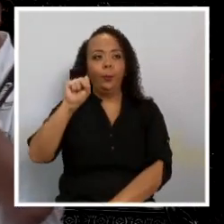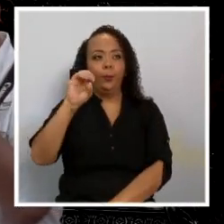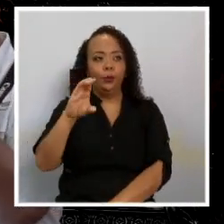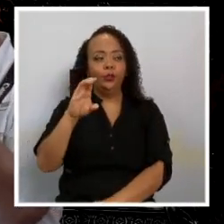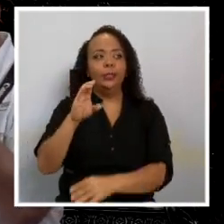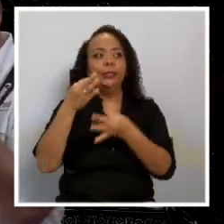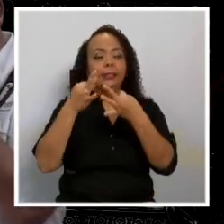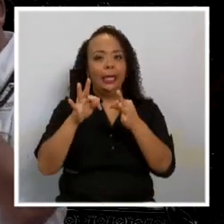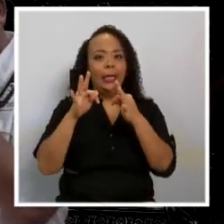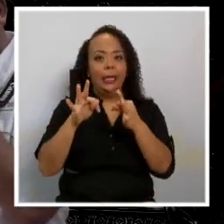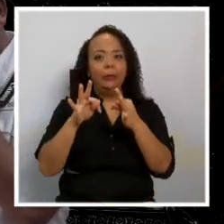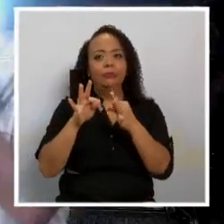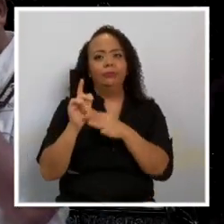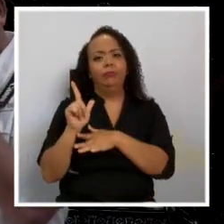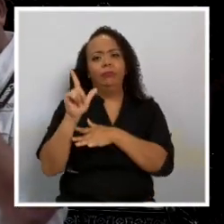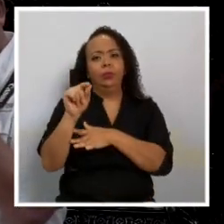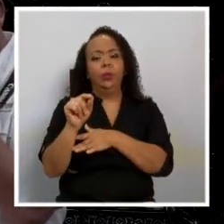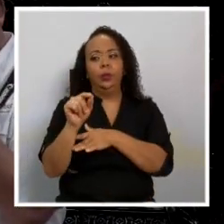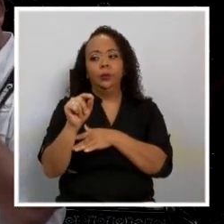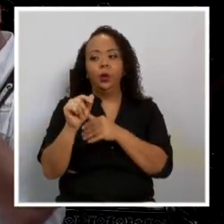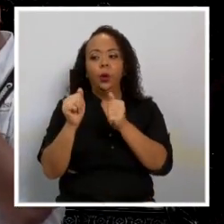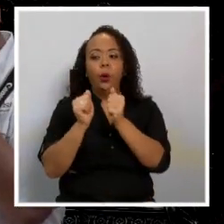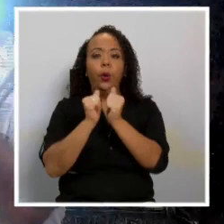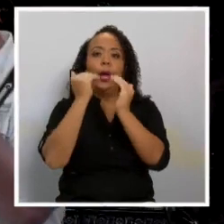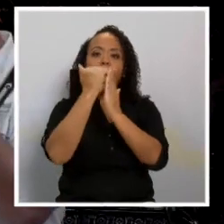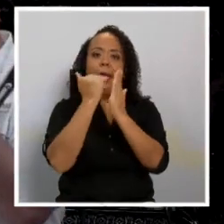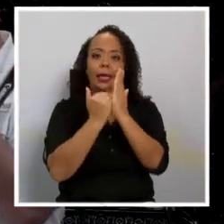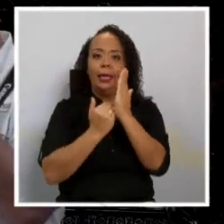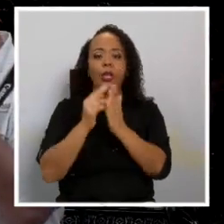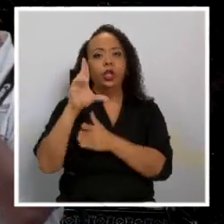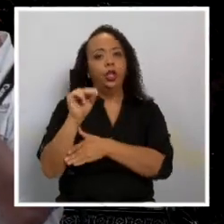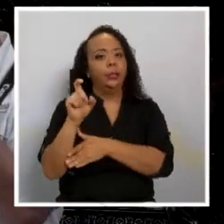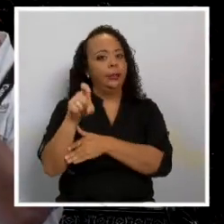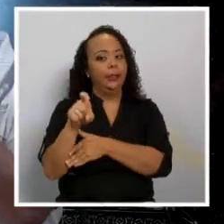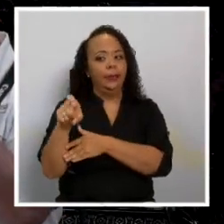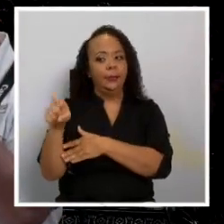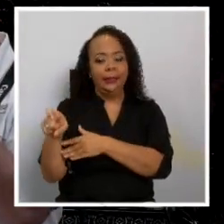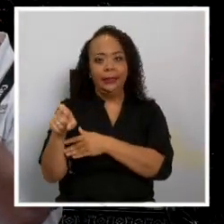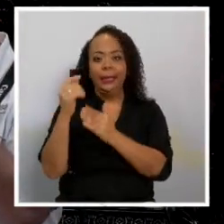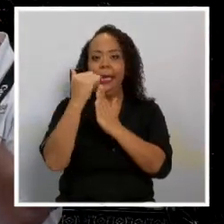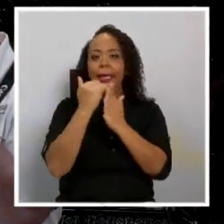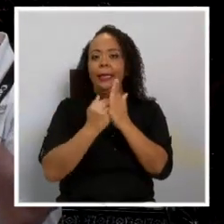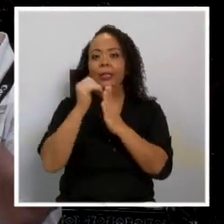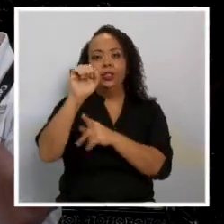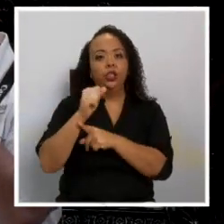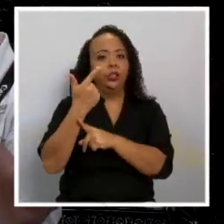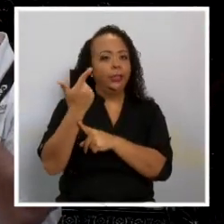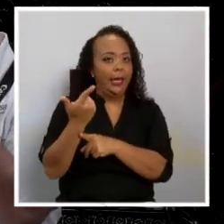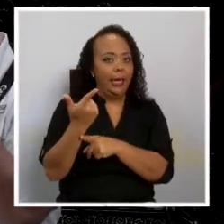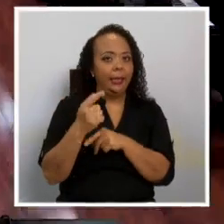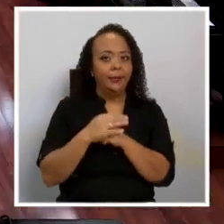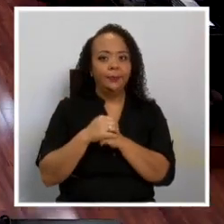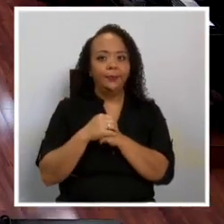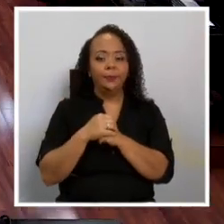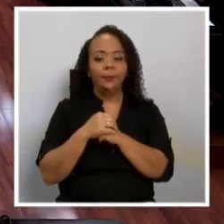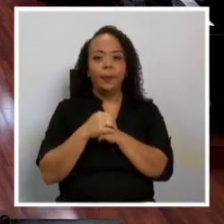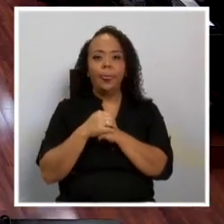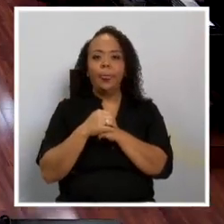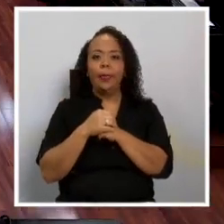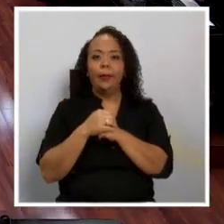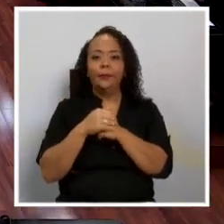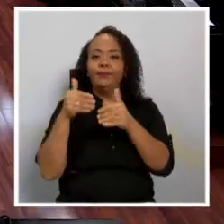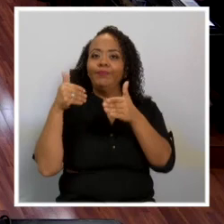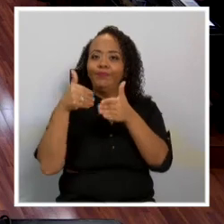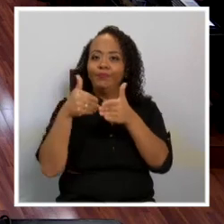distanciarse, especialmente con una agenda que no necesariamente es una agenda tan social o tan, digamos, cercana a